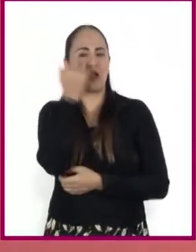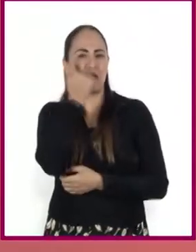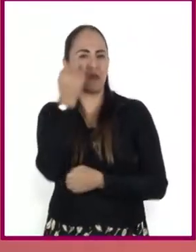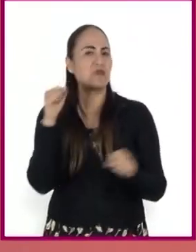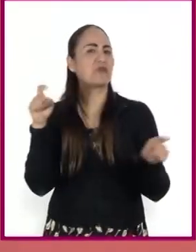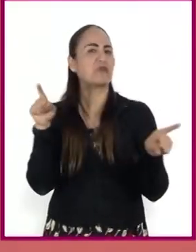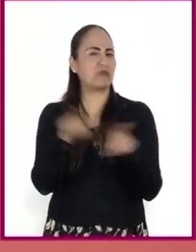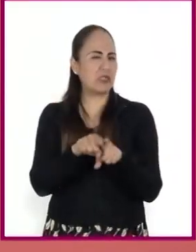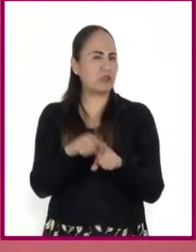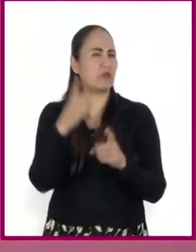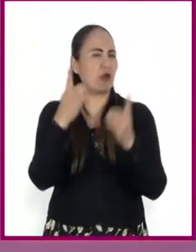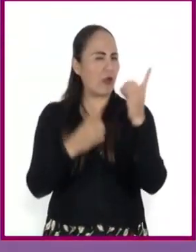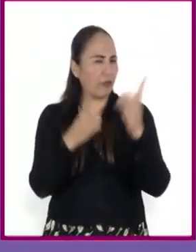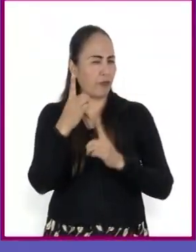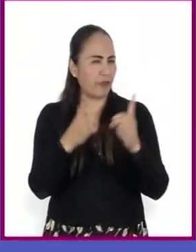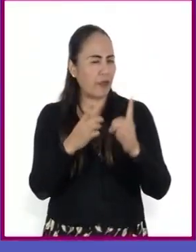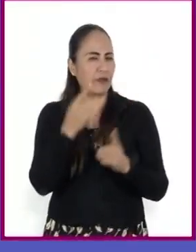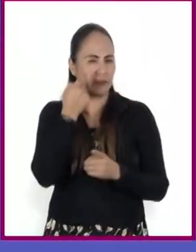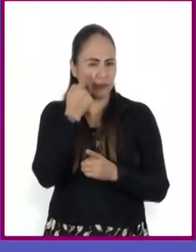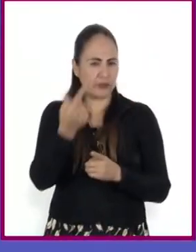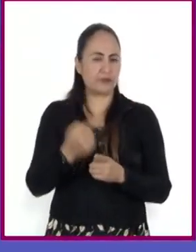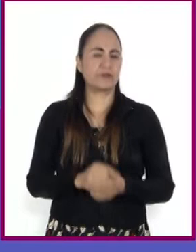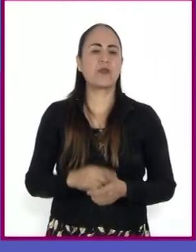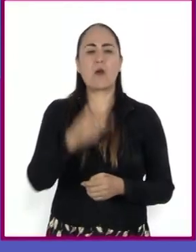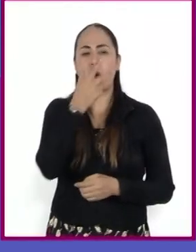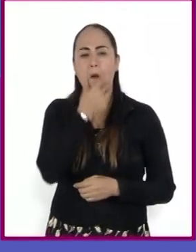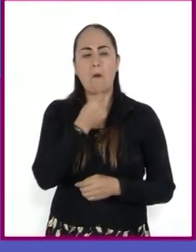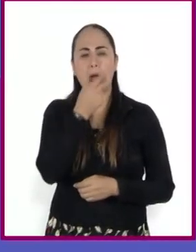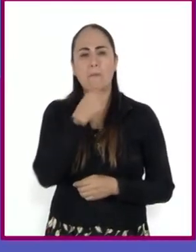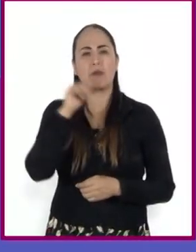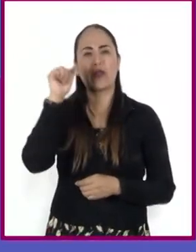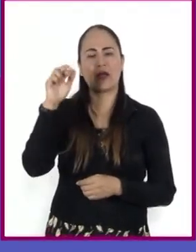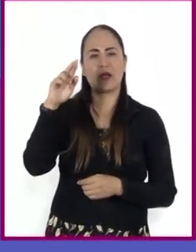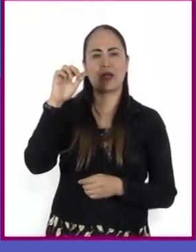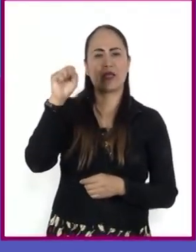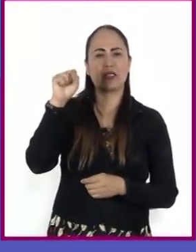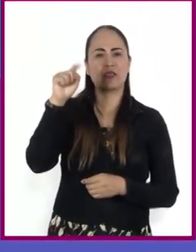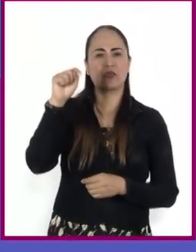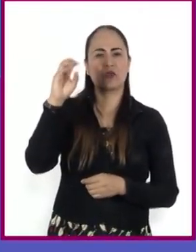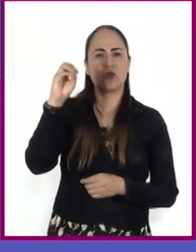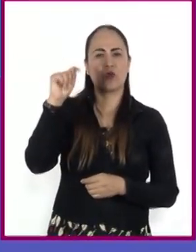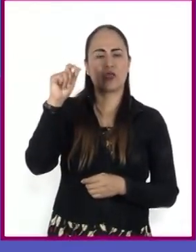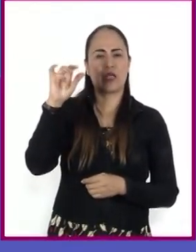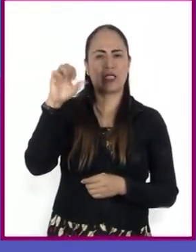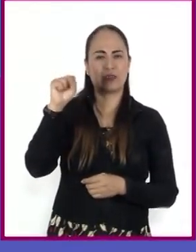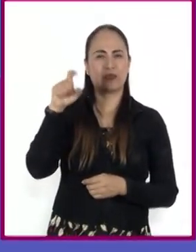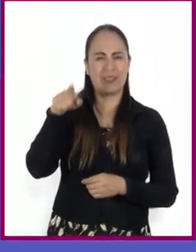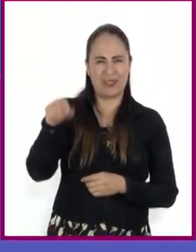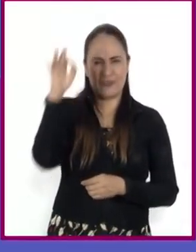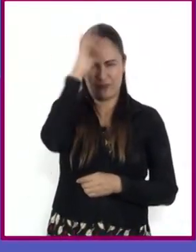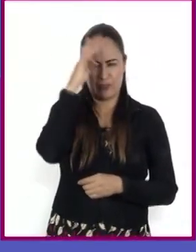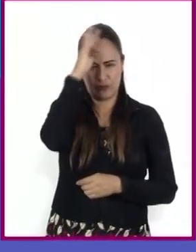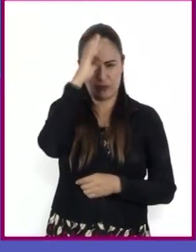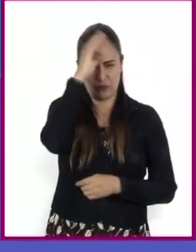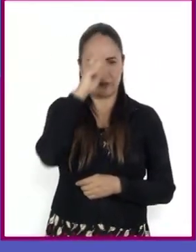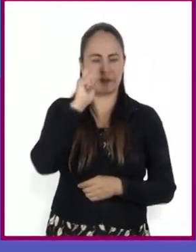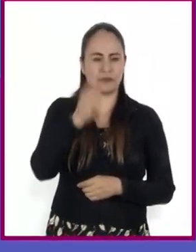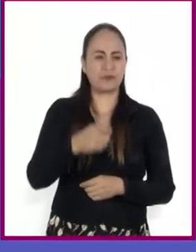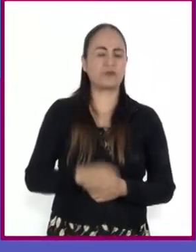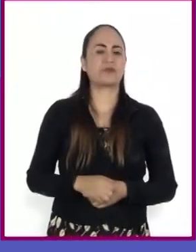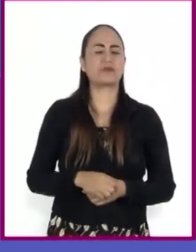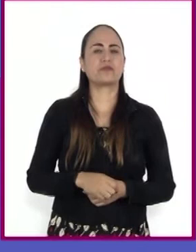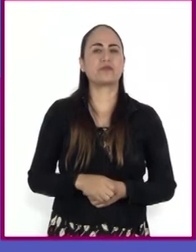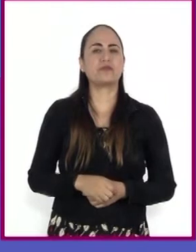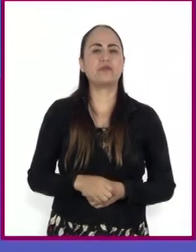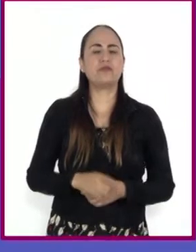también tuvieron esa duda. De acuerdo con el filósofo griego Aristóteles, una definición consiste en enunciar el